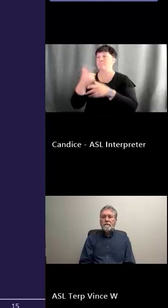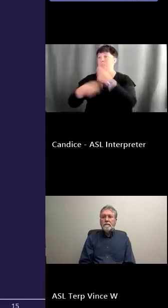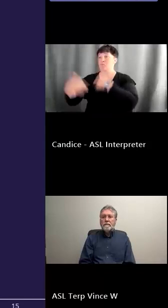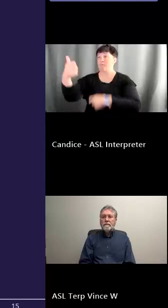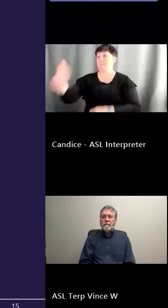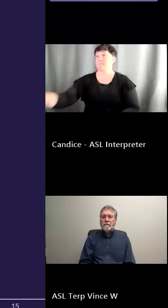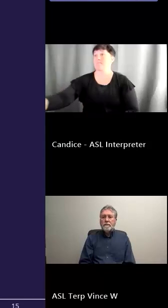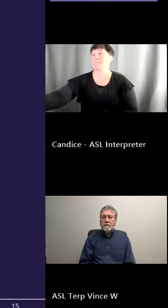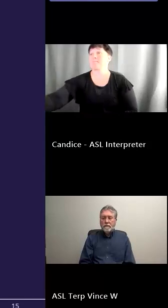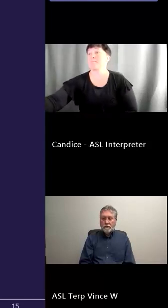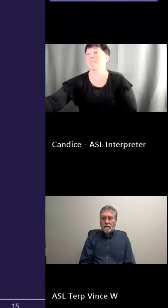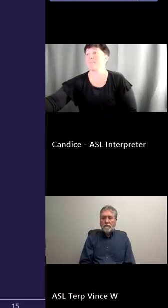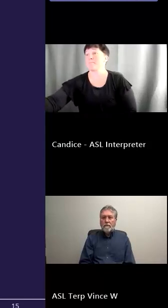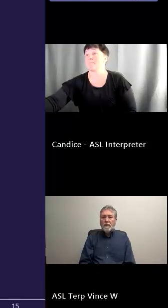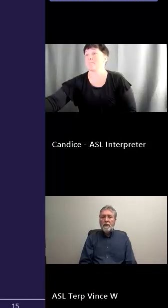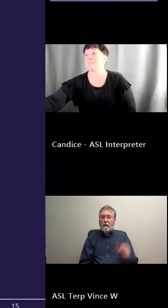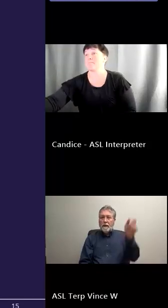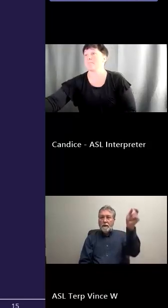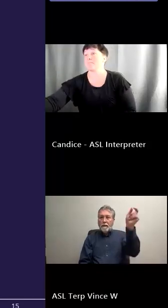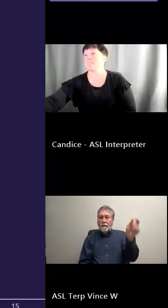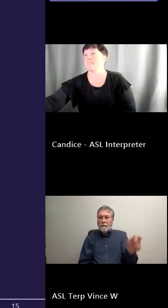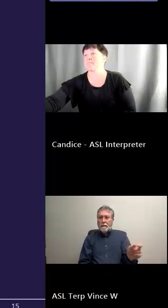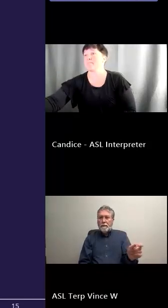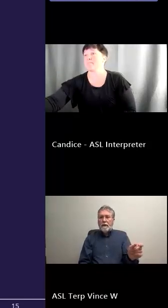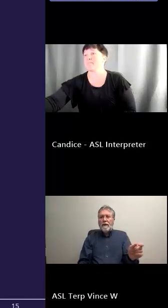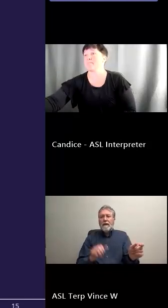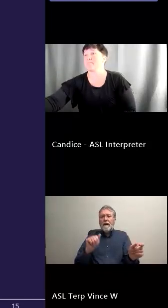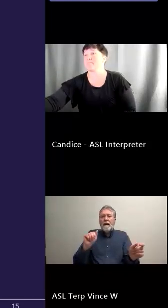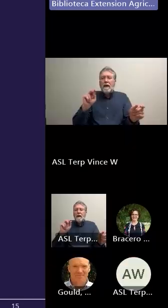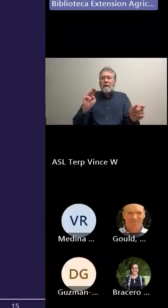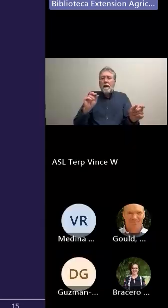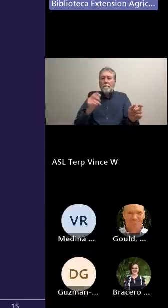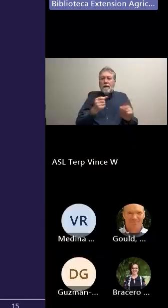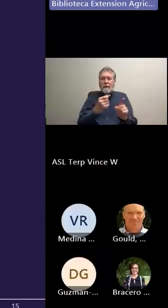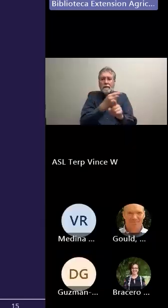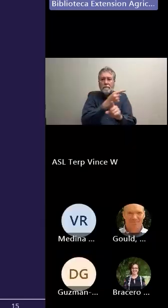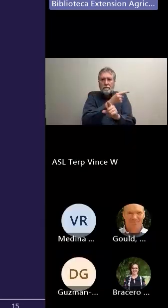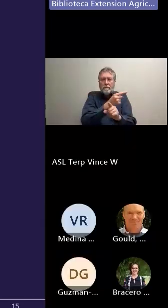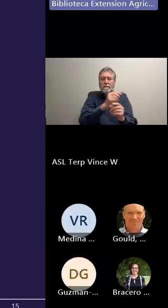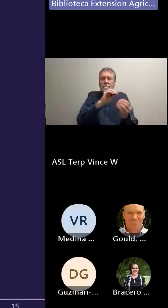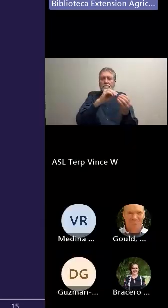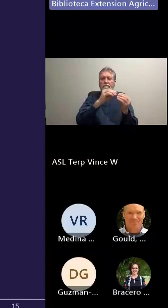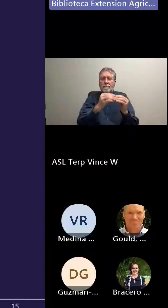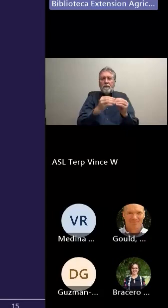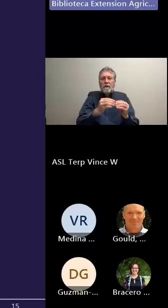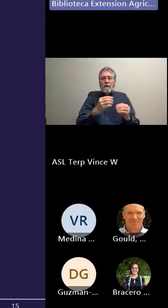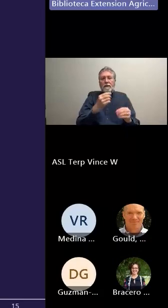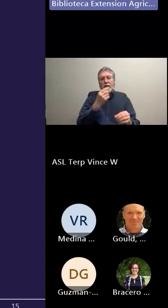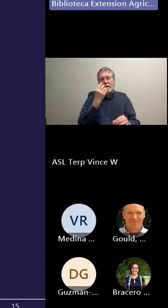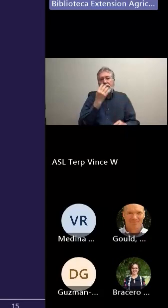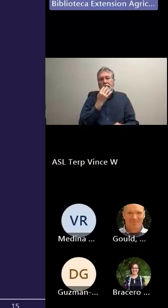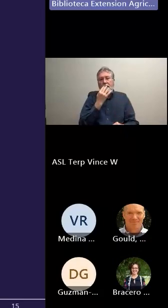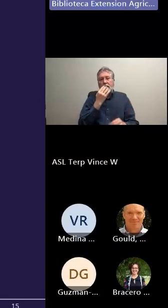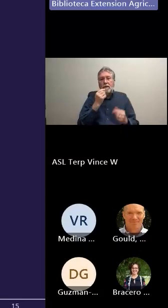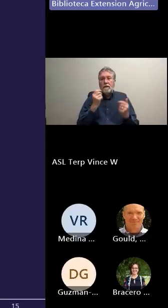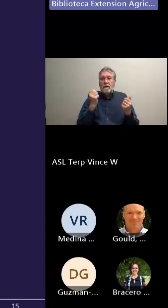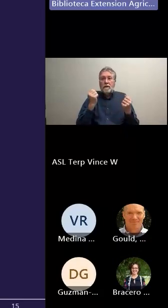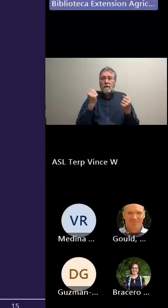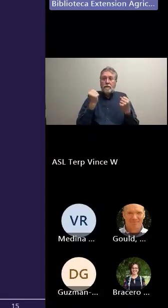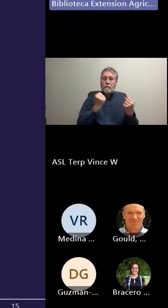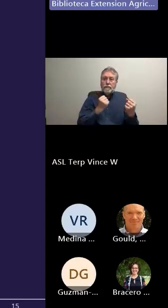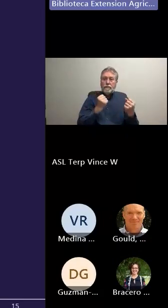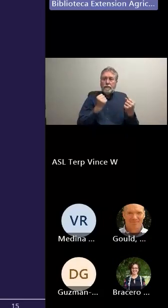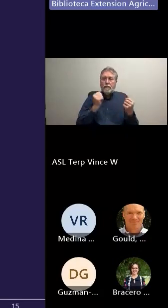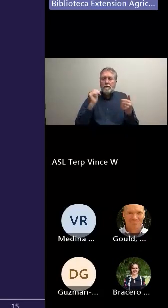la puntuación de anomalía, donde he escrito más brillante y más oscuro, y luego en el centro está lo normal, la luminosidad normal,